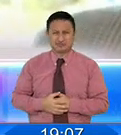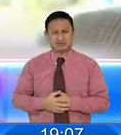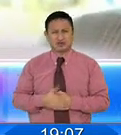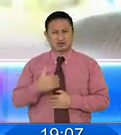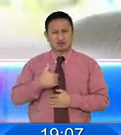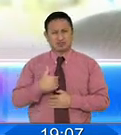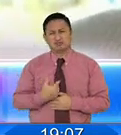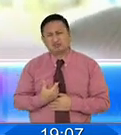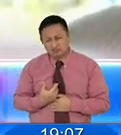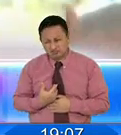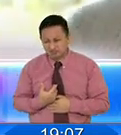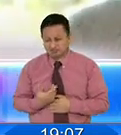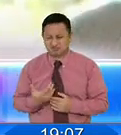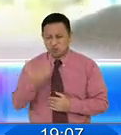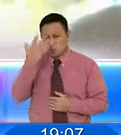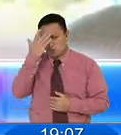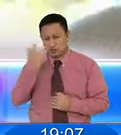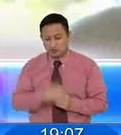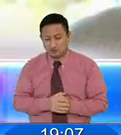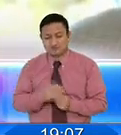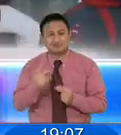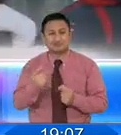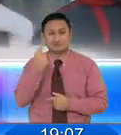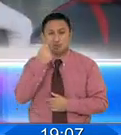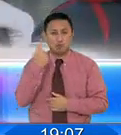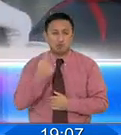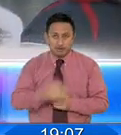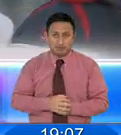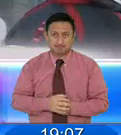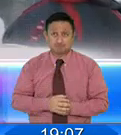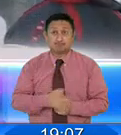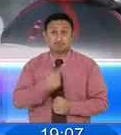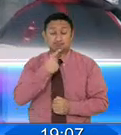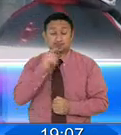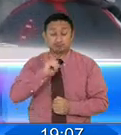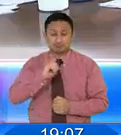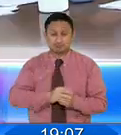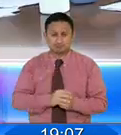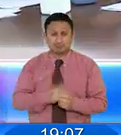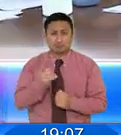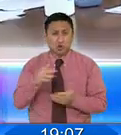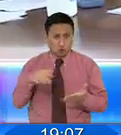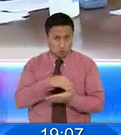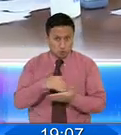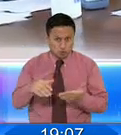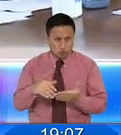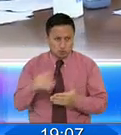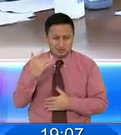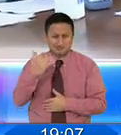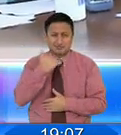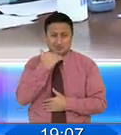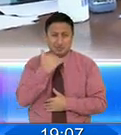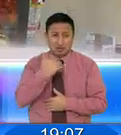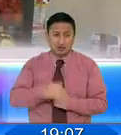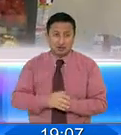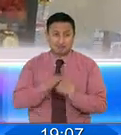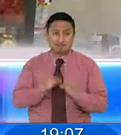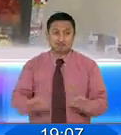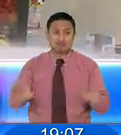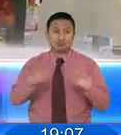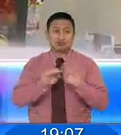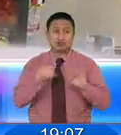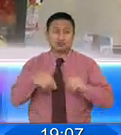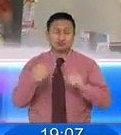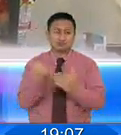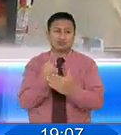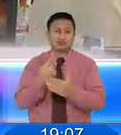decaimiento, inmediatamente me hice la prueba. Recalcó que a la primera sospecha o síntoma extraño en el cuerpo es importante aislarnos del resto